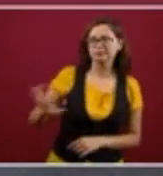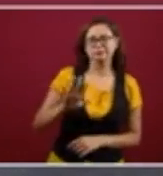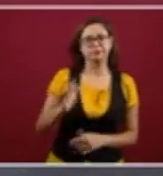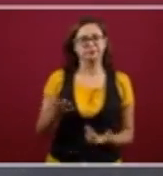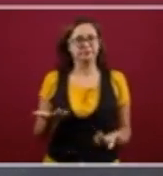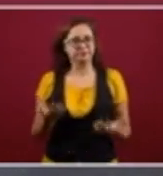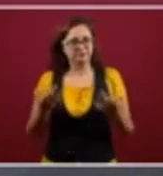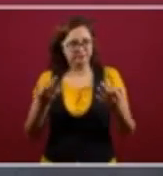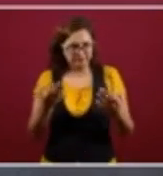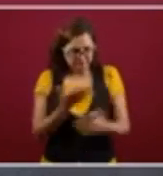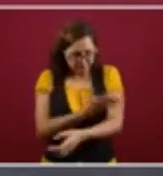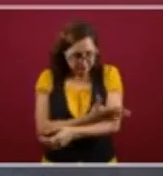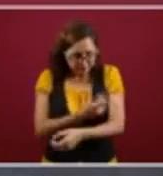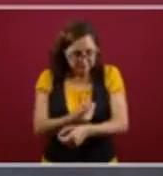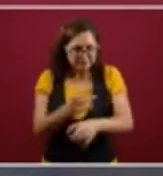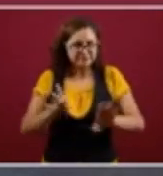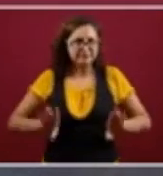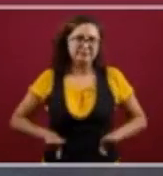¿Cómo